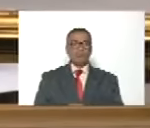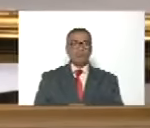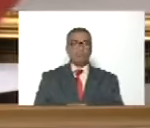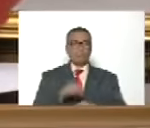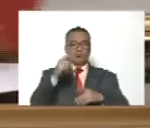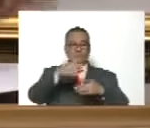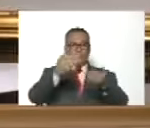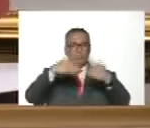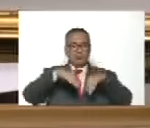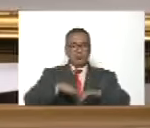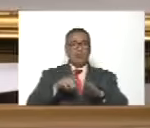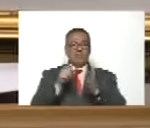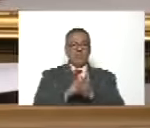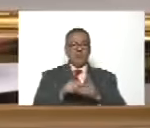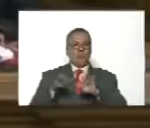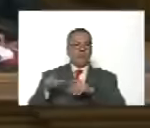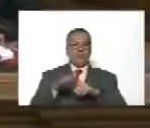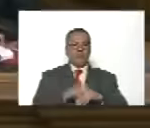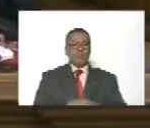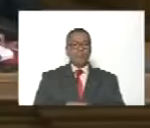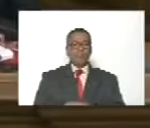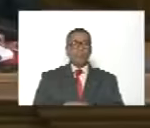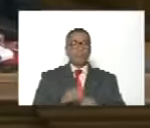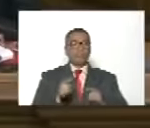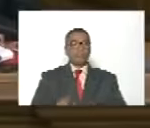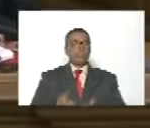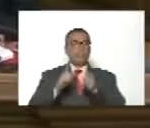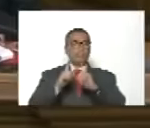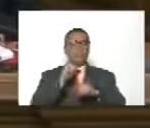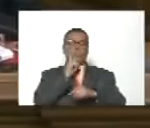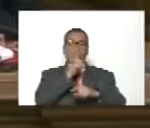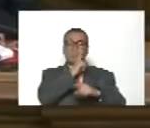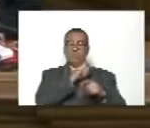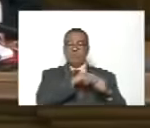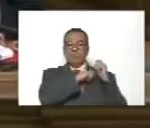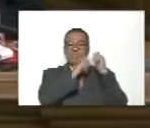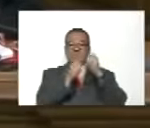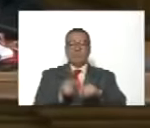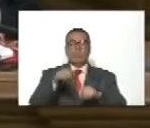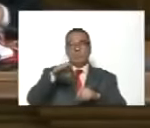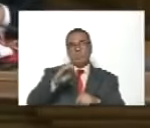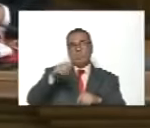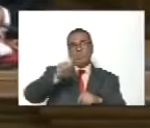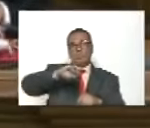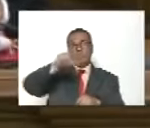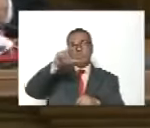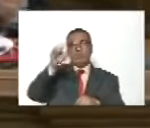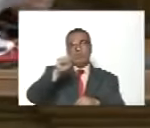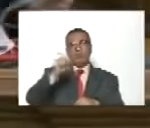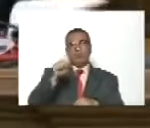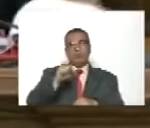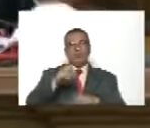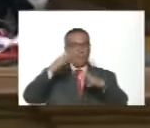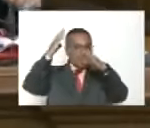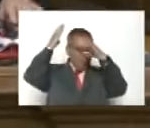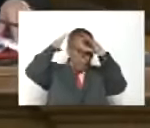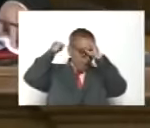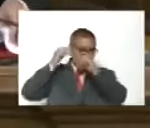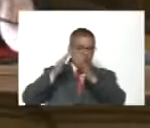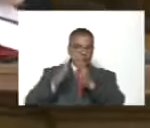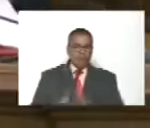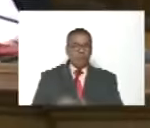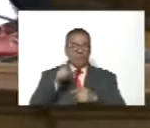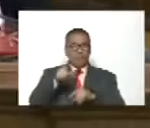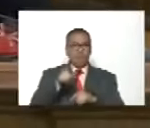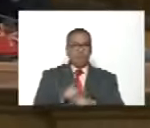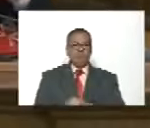Siguiente punto del orden del día, ciudadana secretaria. Autorizar el nombramiento del ciudadano Carlos Feo Acevedo como embajador